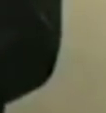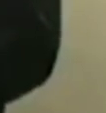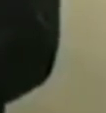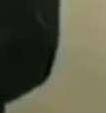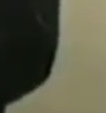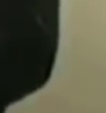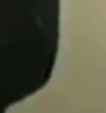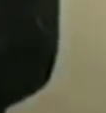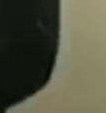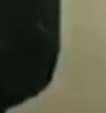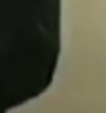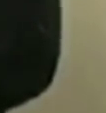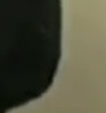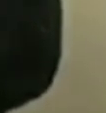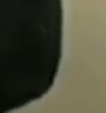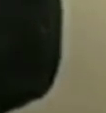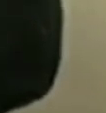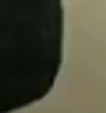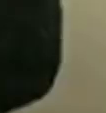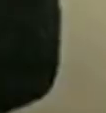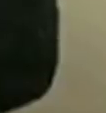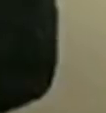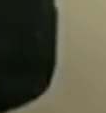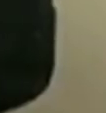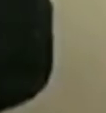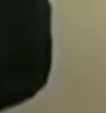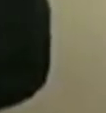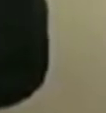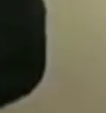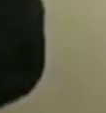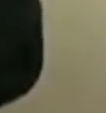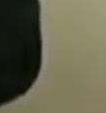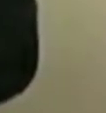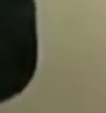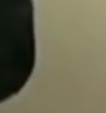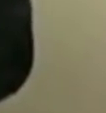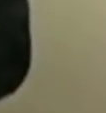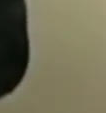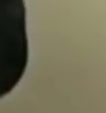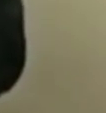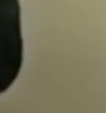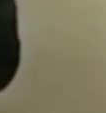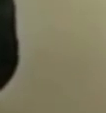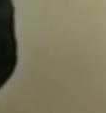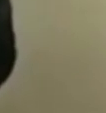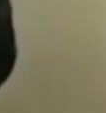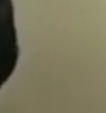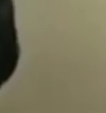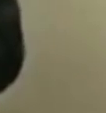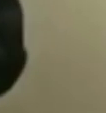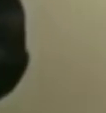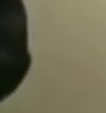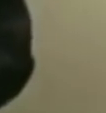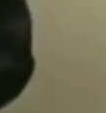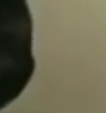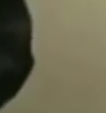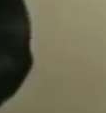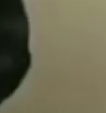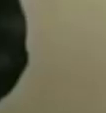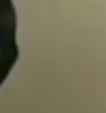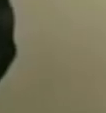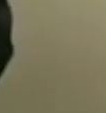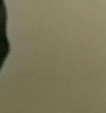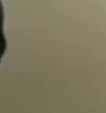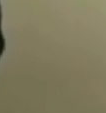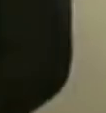plata para la supuesta ayuda humanitaria está. Miren, miren cómo se confiesa feliz de los 52 millones. Y ahora se responde una pregunta que nos